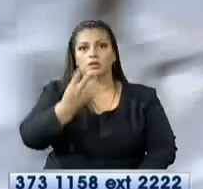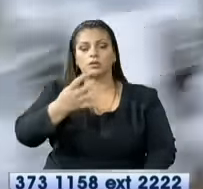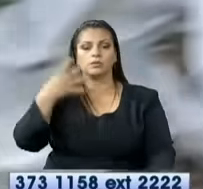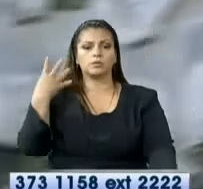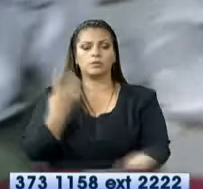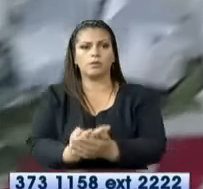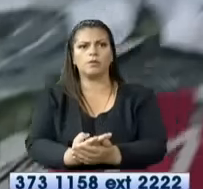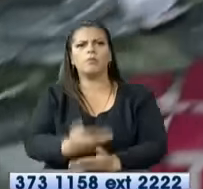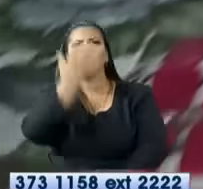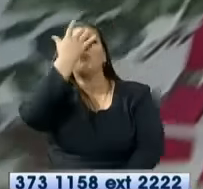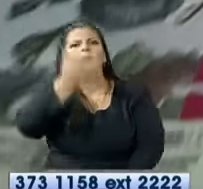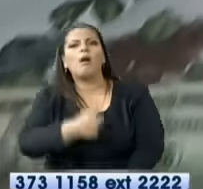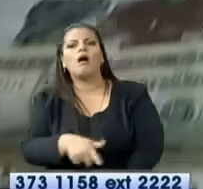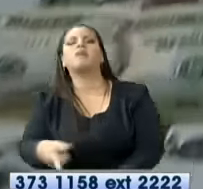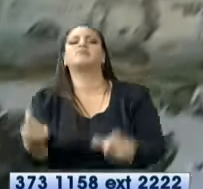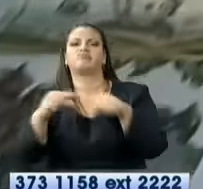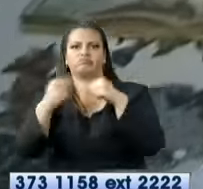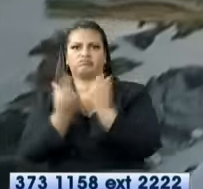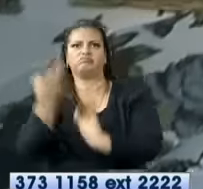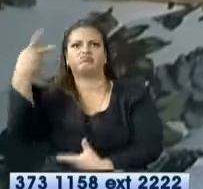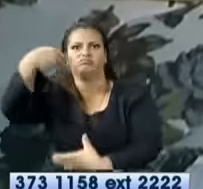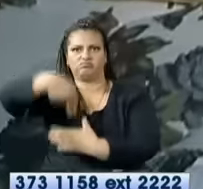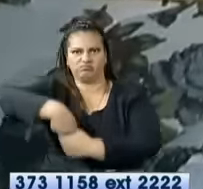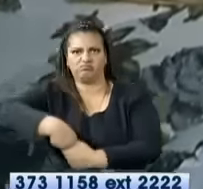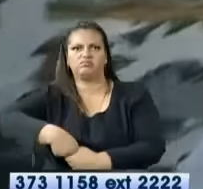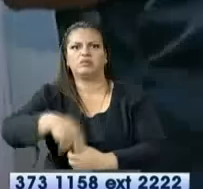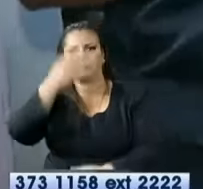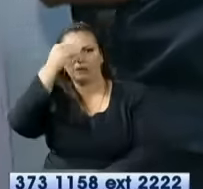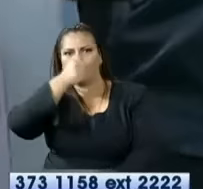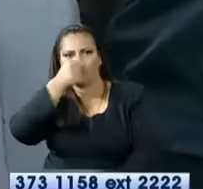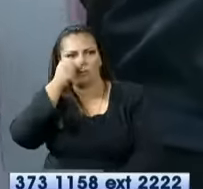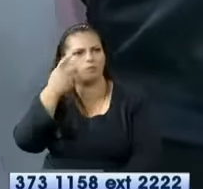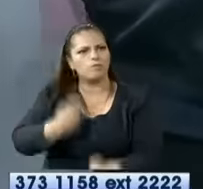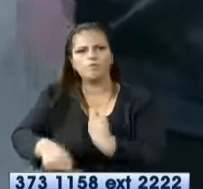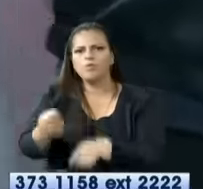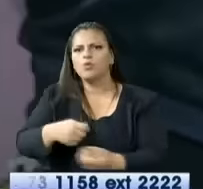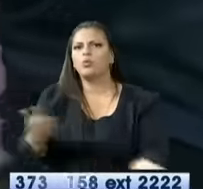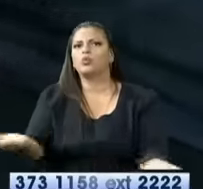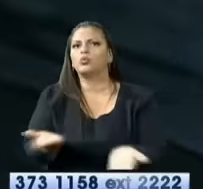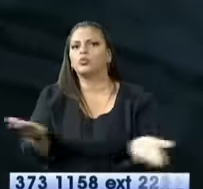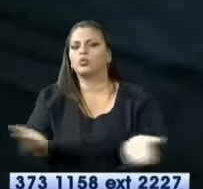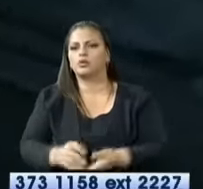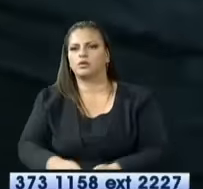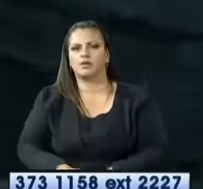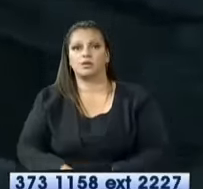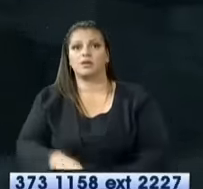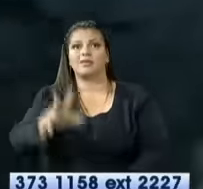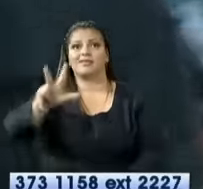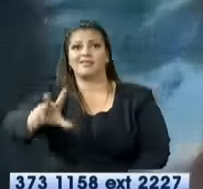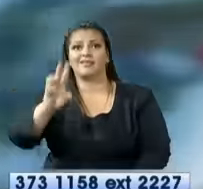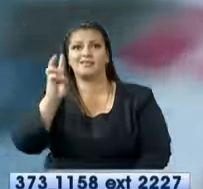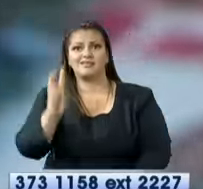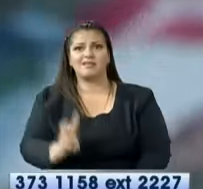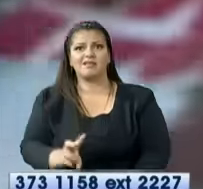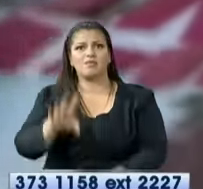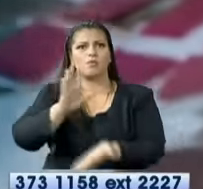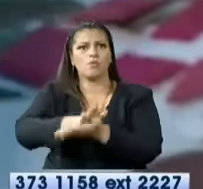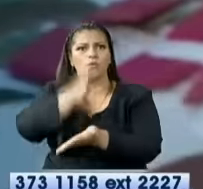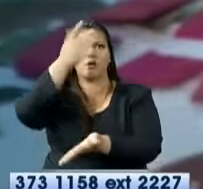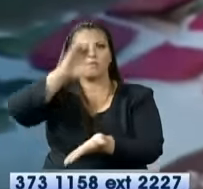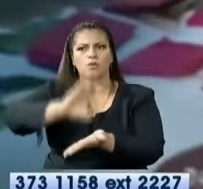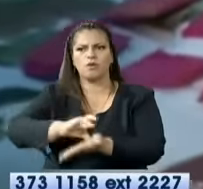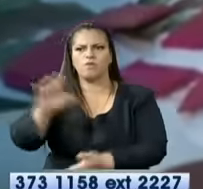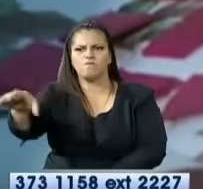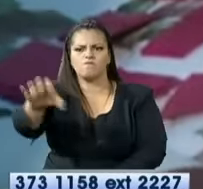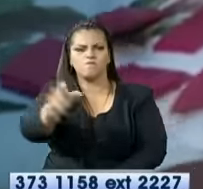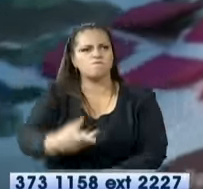una organización narcodelictiva que abastecía de droga a los estudiantes de al menos 36 planteles educativos.